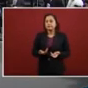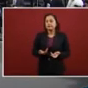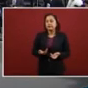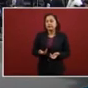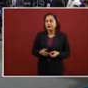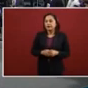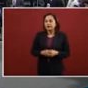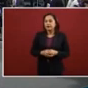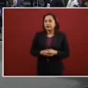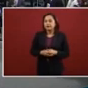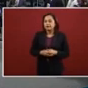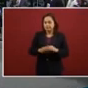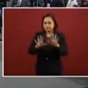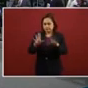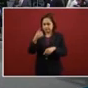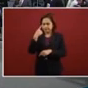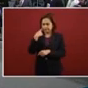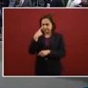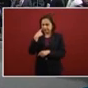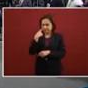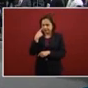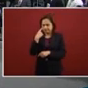Entonces,